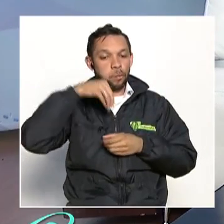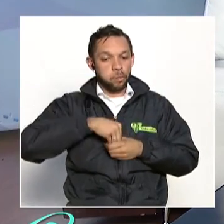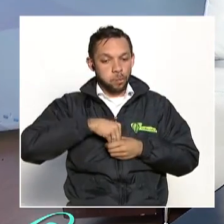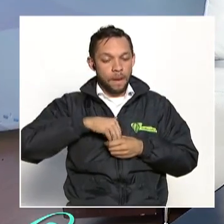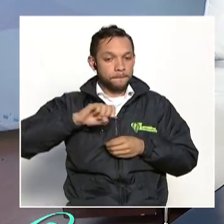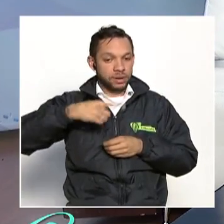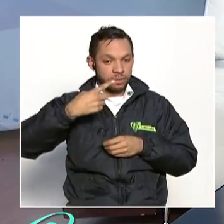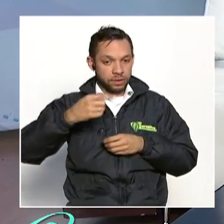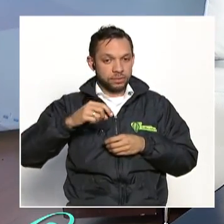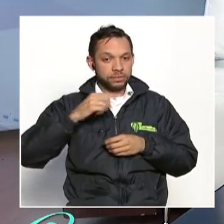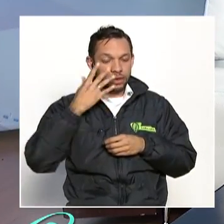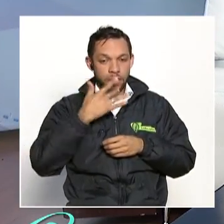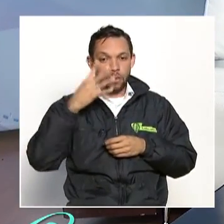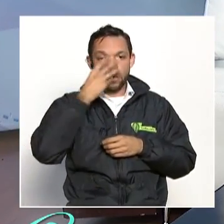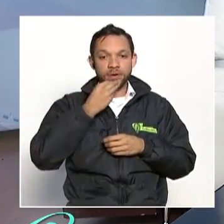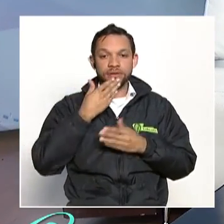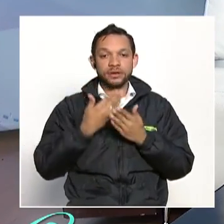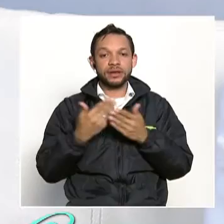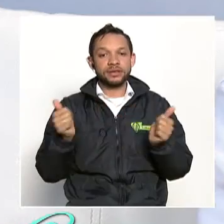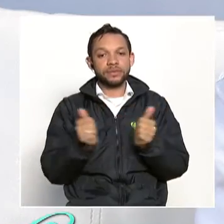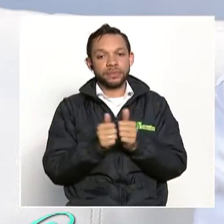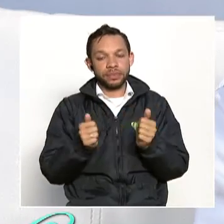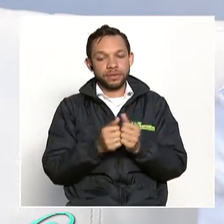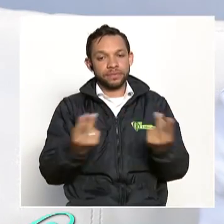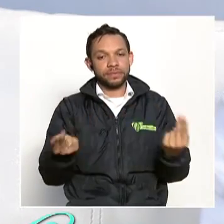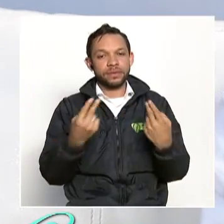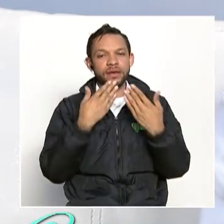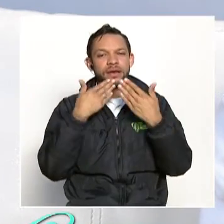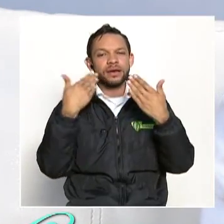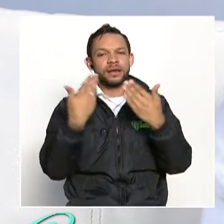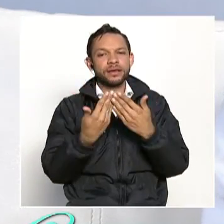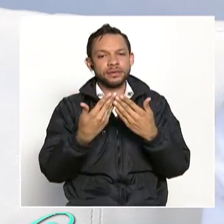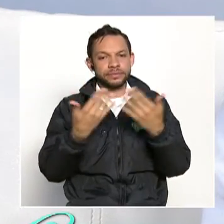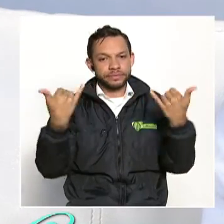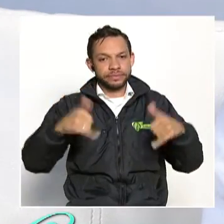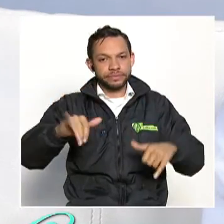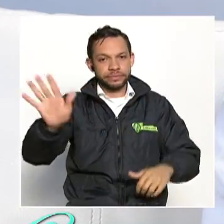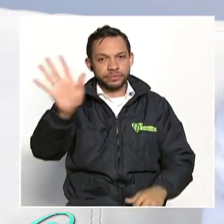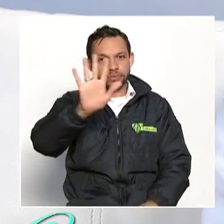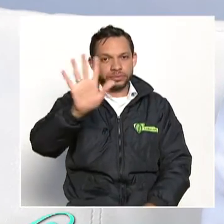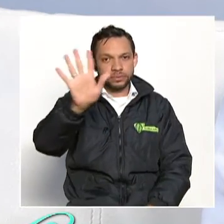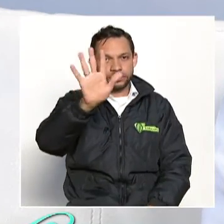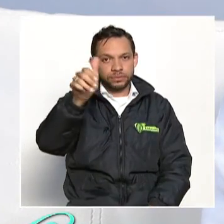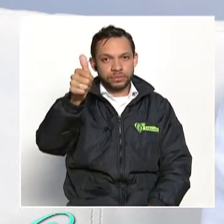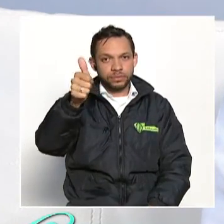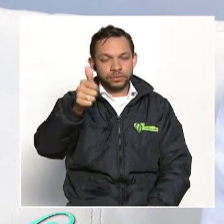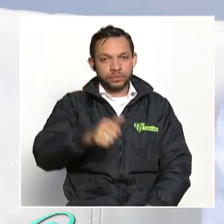adentro. Así es. Muchísimas gracias. Y a todos ustedes, mil gracias por estar con nosotros. Felicidades.